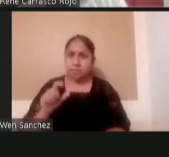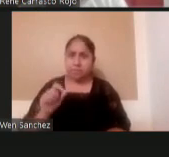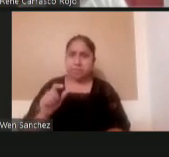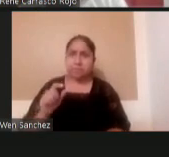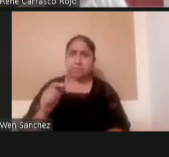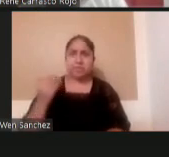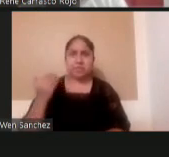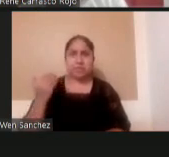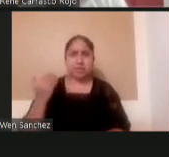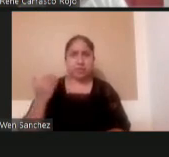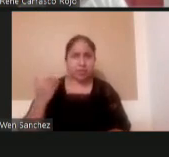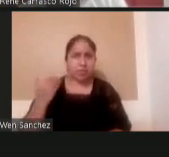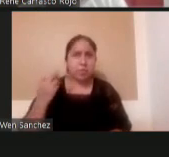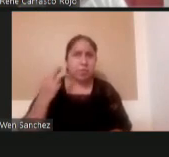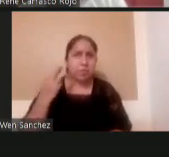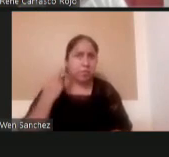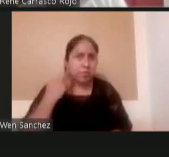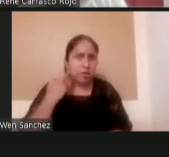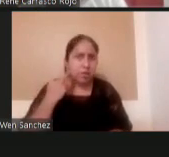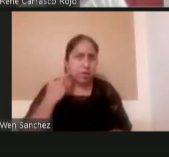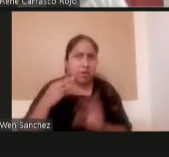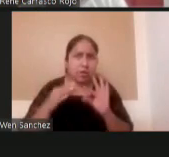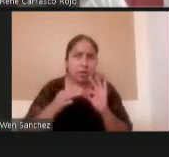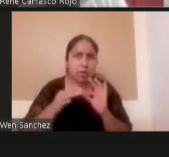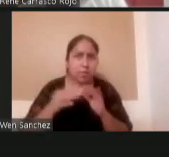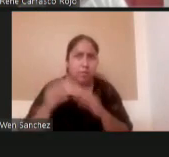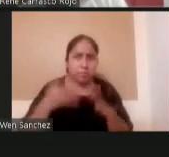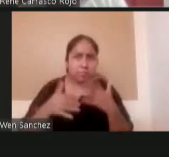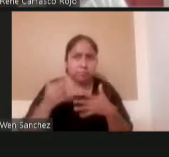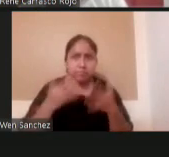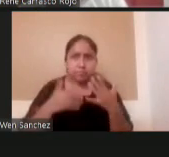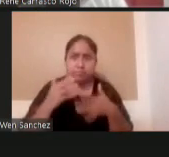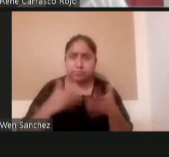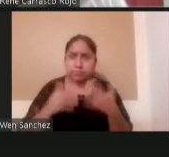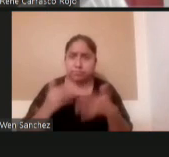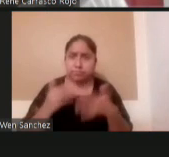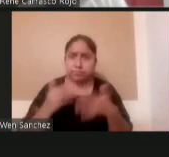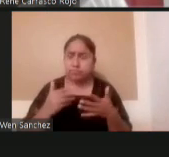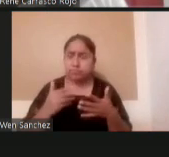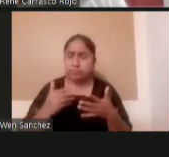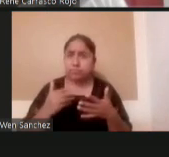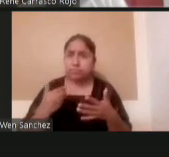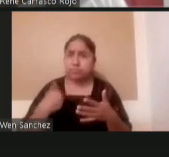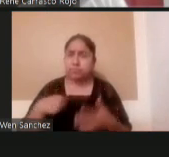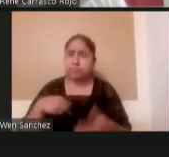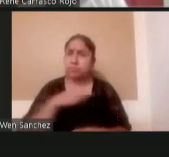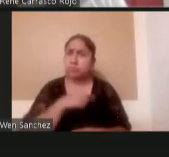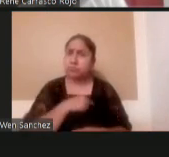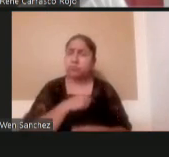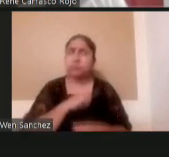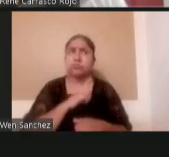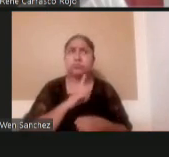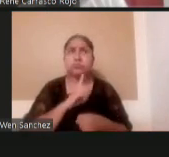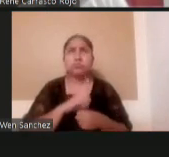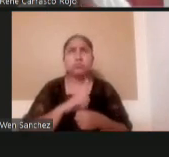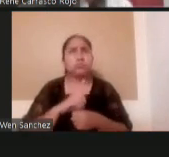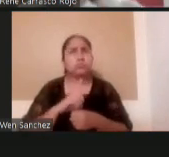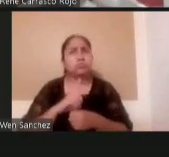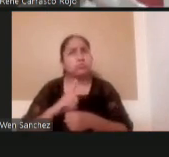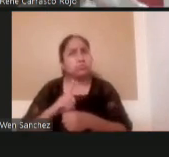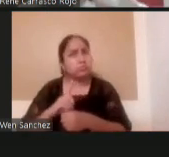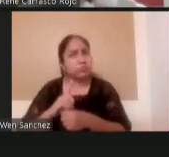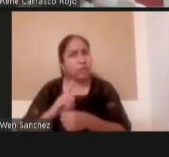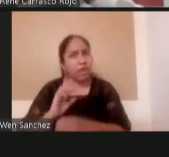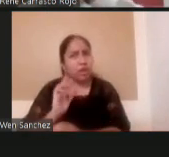palabra, en el sentido de que tenemos que recordar día a día los errores o lo que